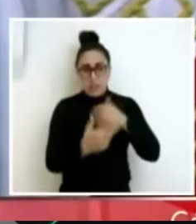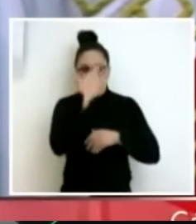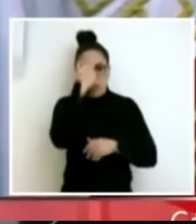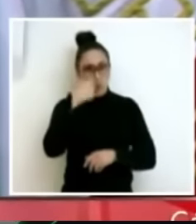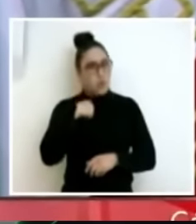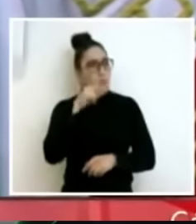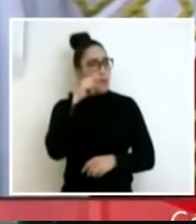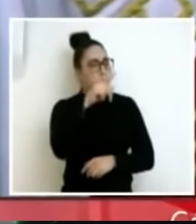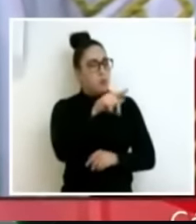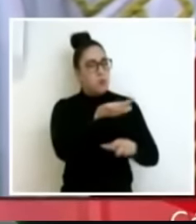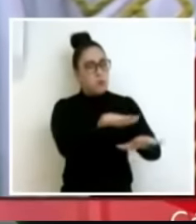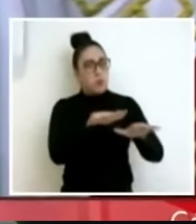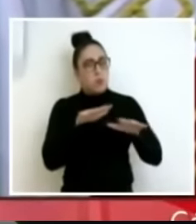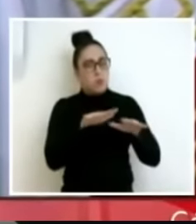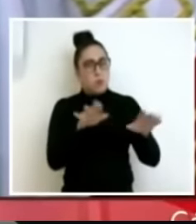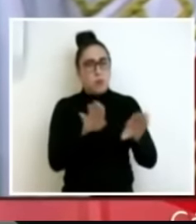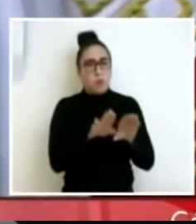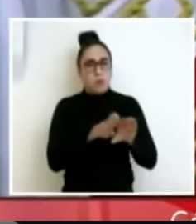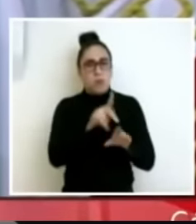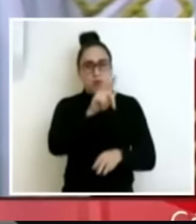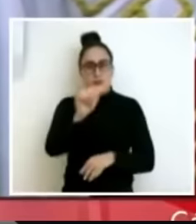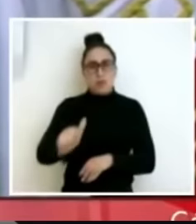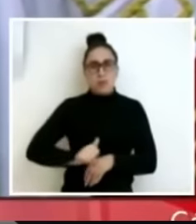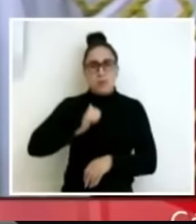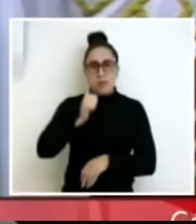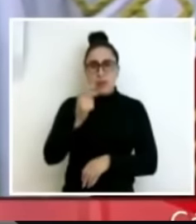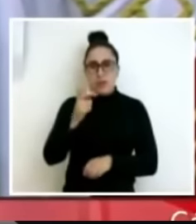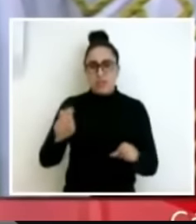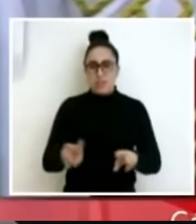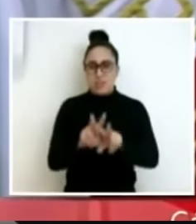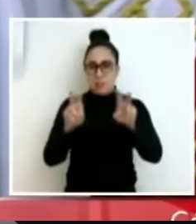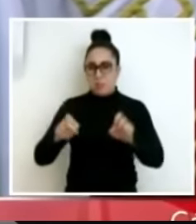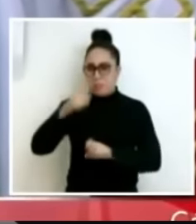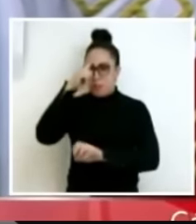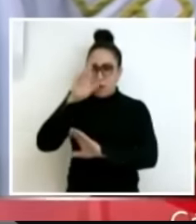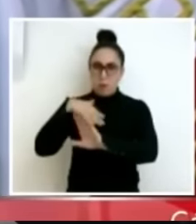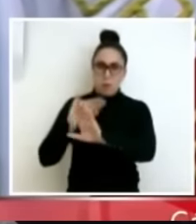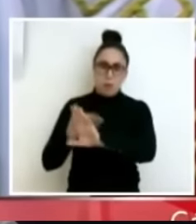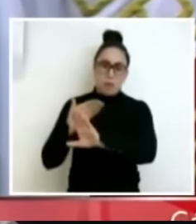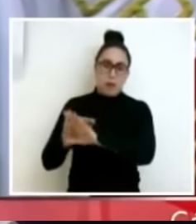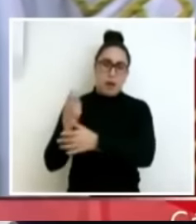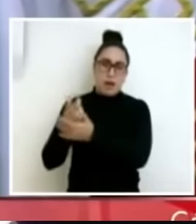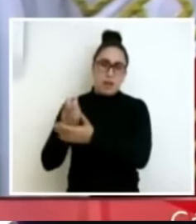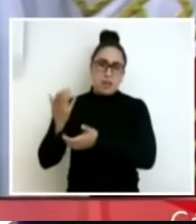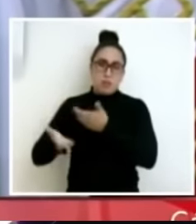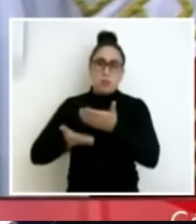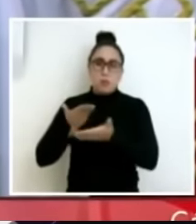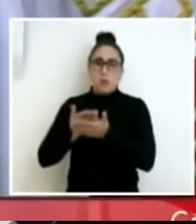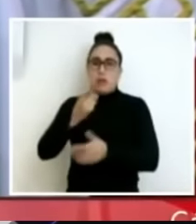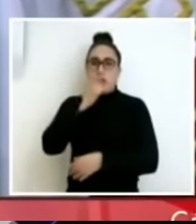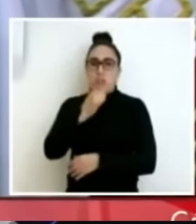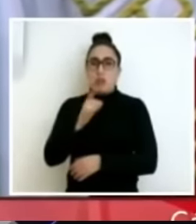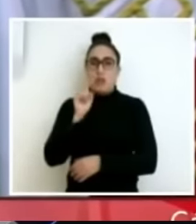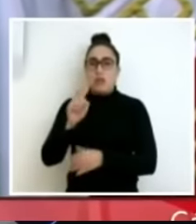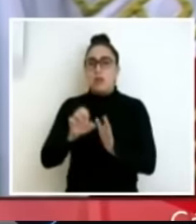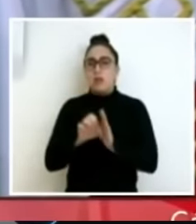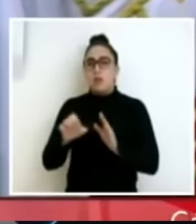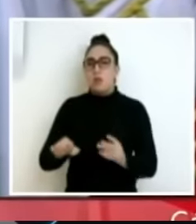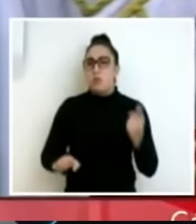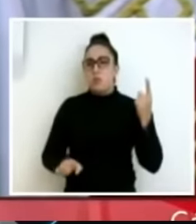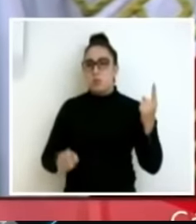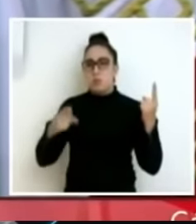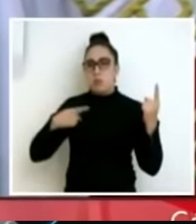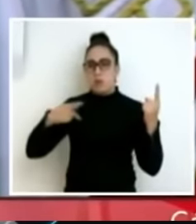ofensivo que utilicen a los jóvenes para criticar la reforma diciendo que un joven